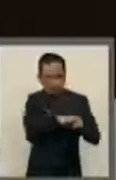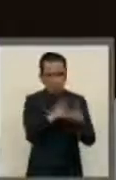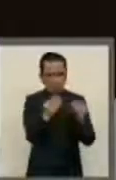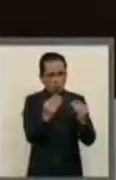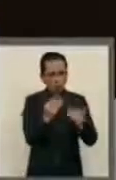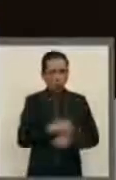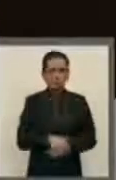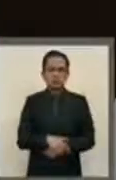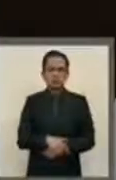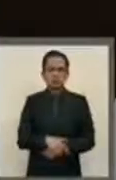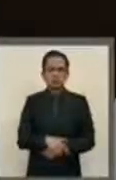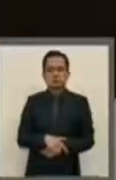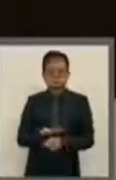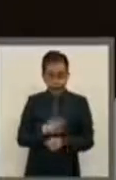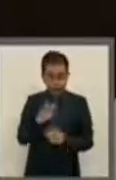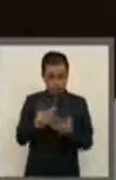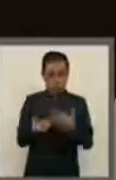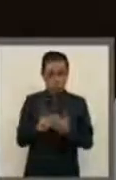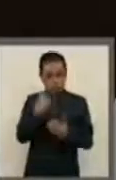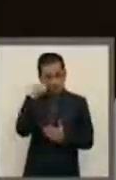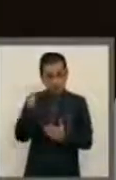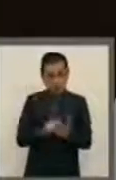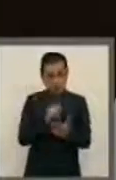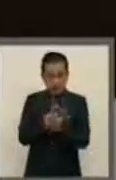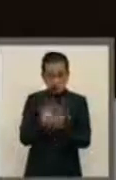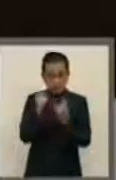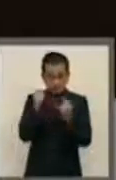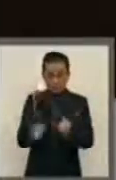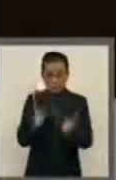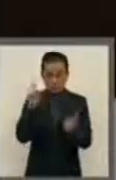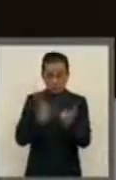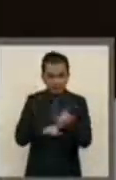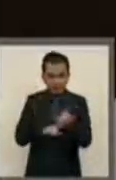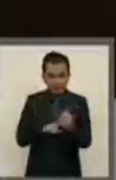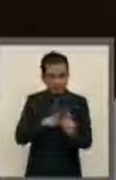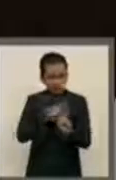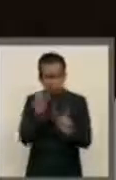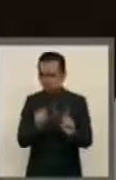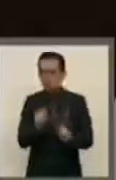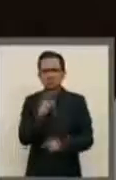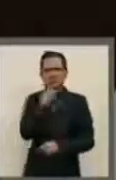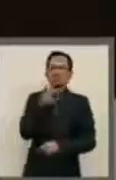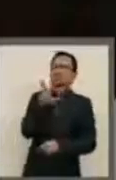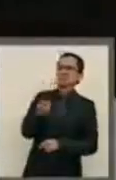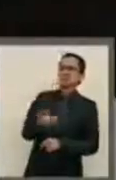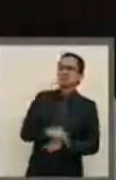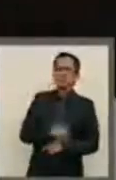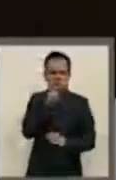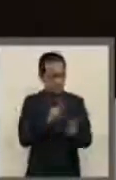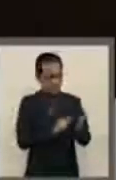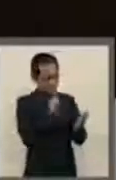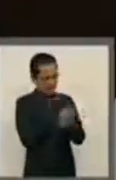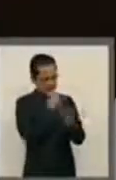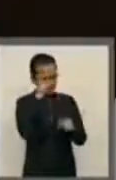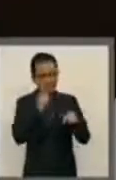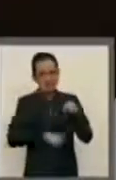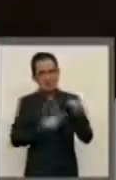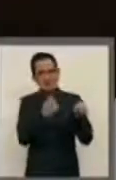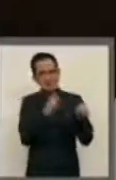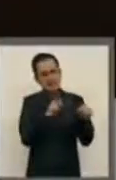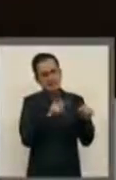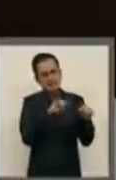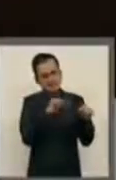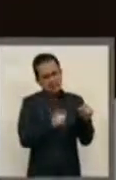Por eso decimos no a la aprobación de la Ley de Seguridad Interior y a la Ley de Suspensión de Garantías del artículo